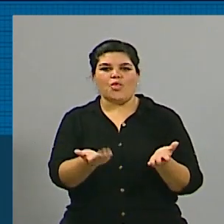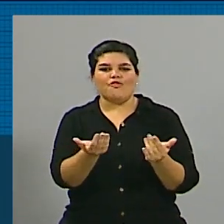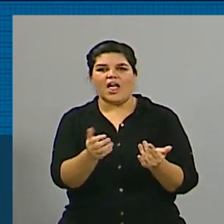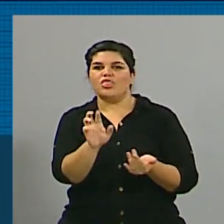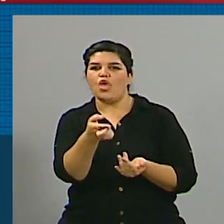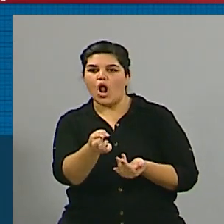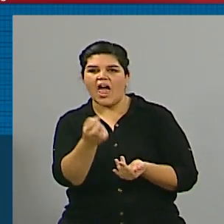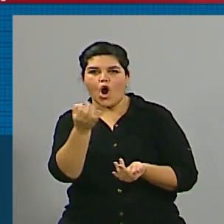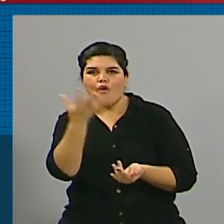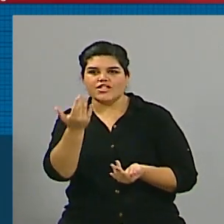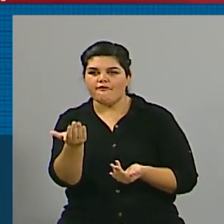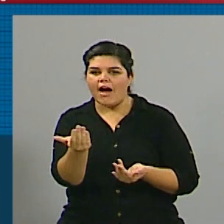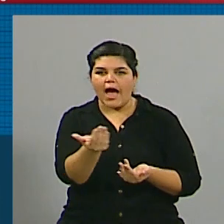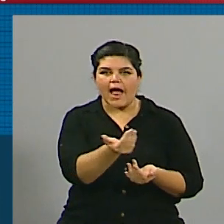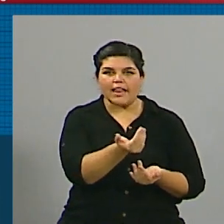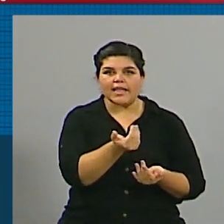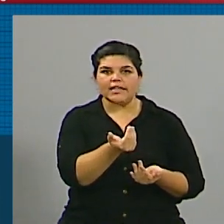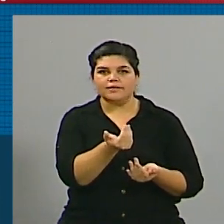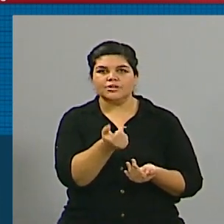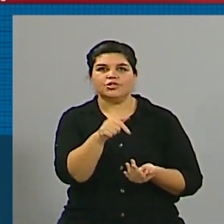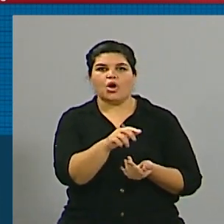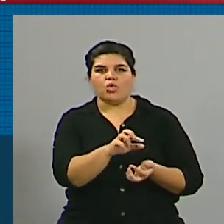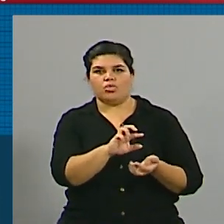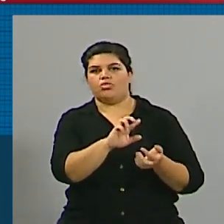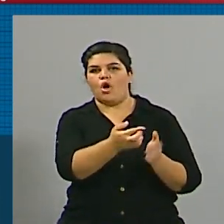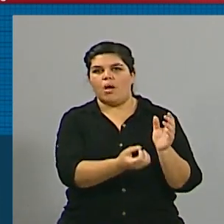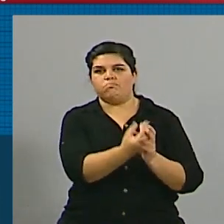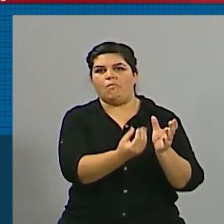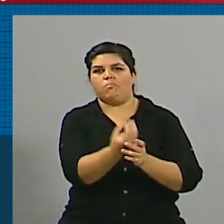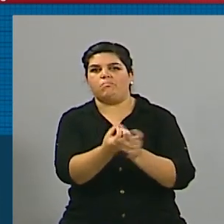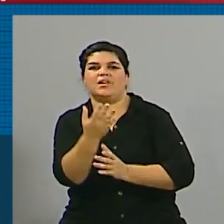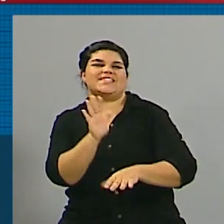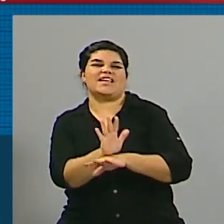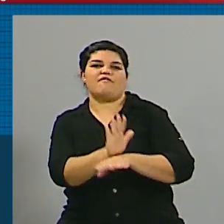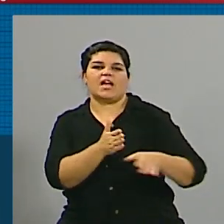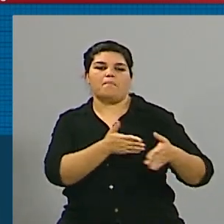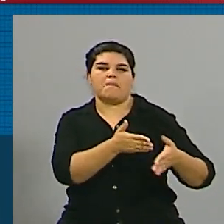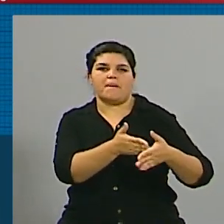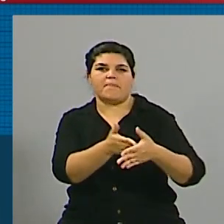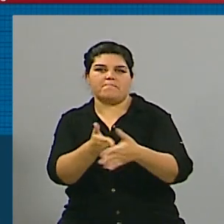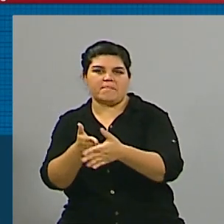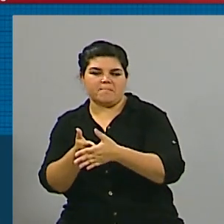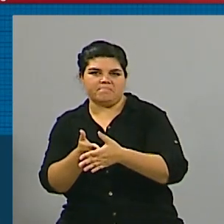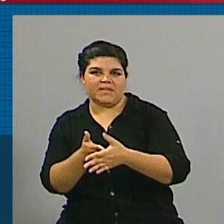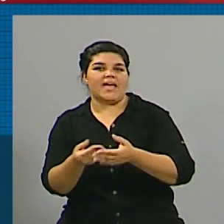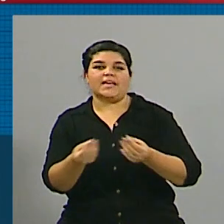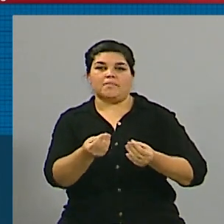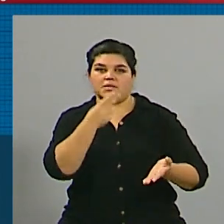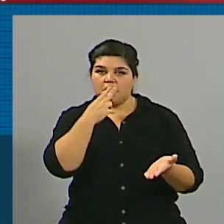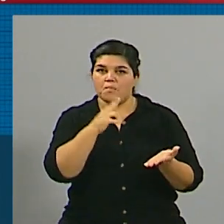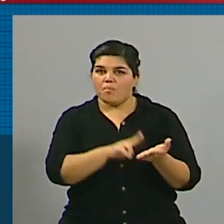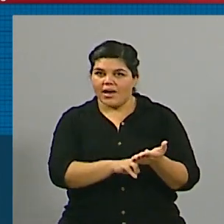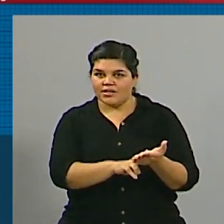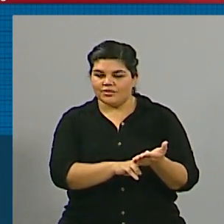van apareciendo distintas restricciones, ya sea ponerle un impuesto para aumentar ese tipo